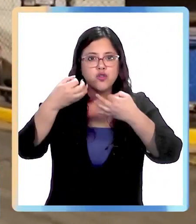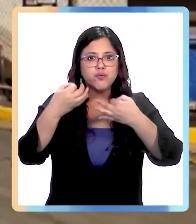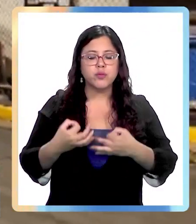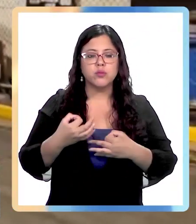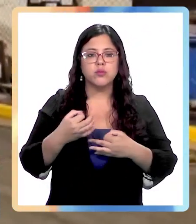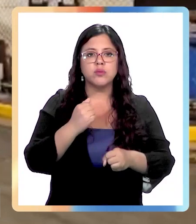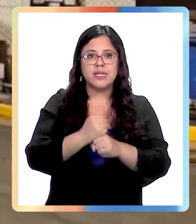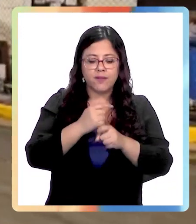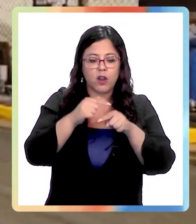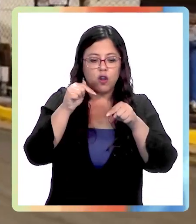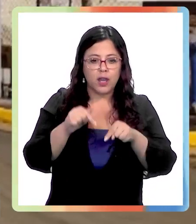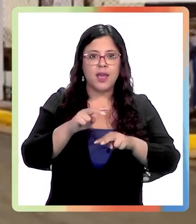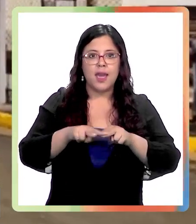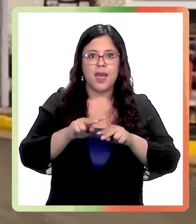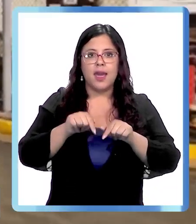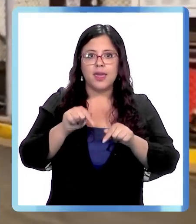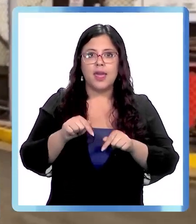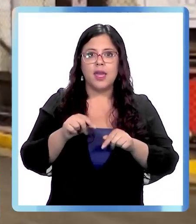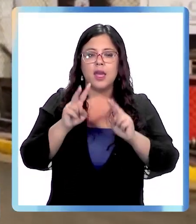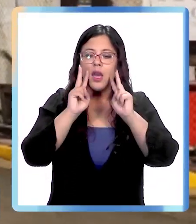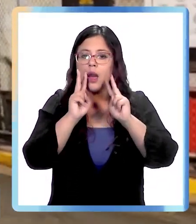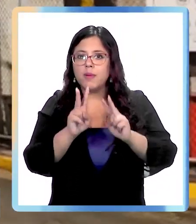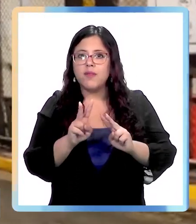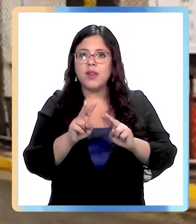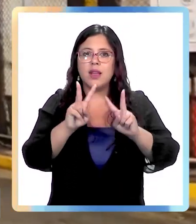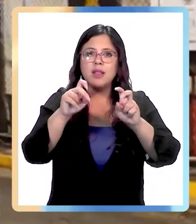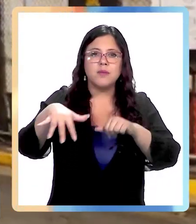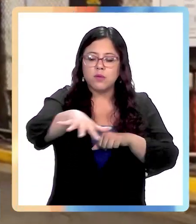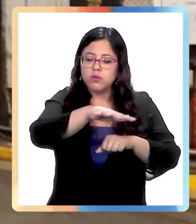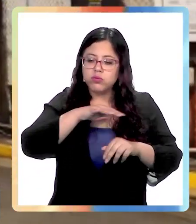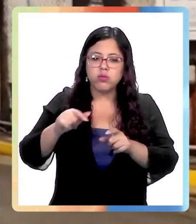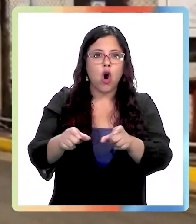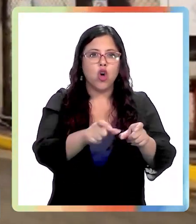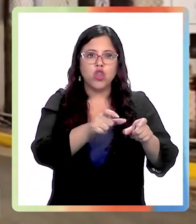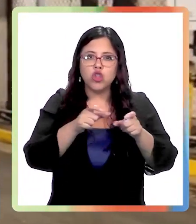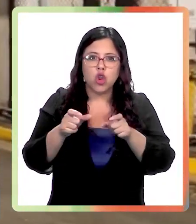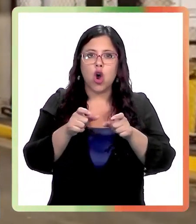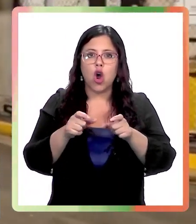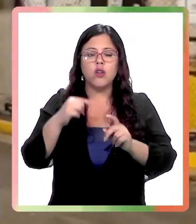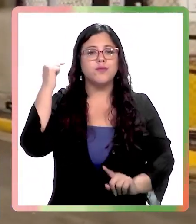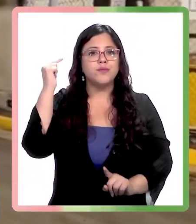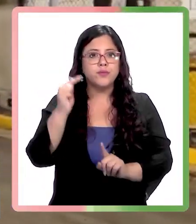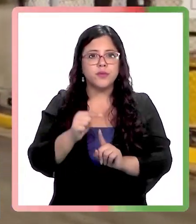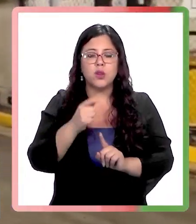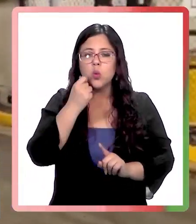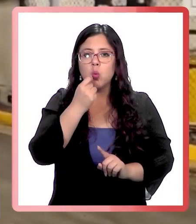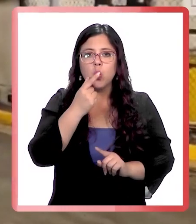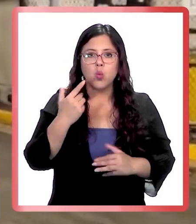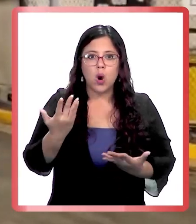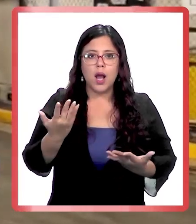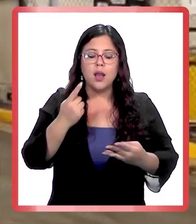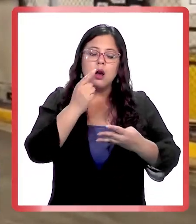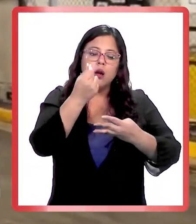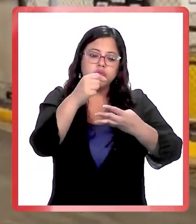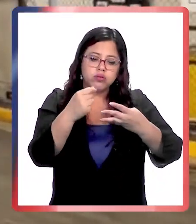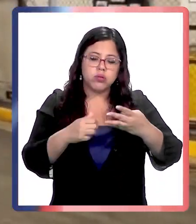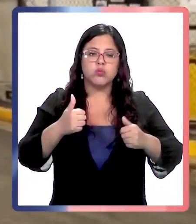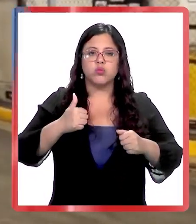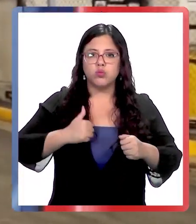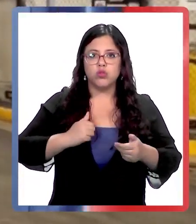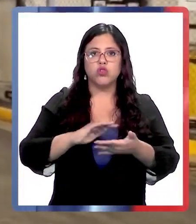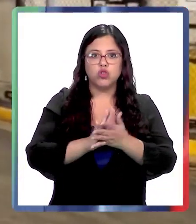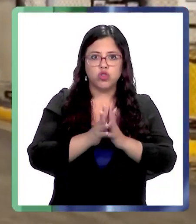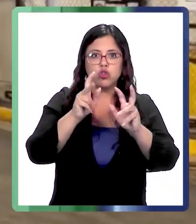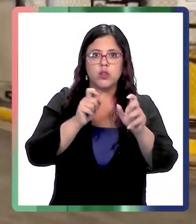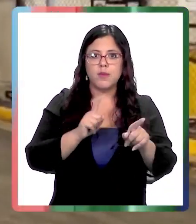antecedentes operacionales de esta planta para ver sus emisiones, su sistema de control, con el fin de verificar que se estén cumpliendo